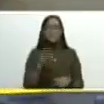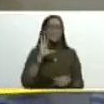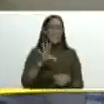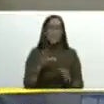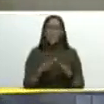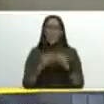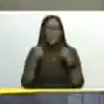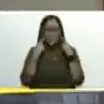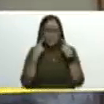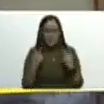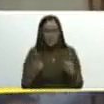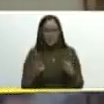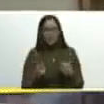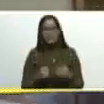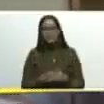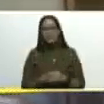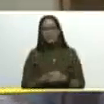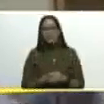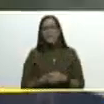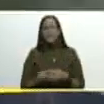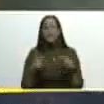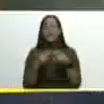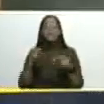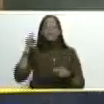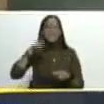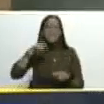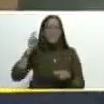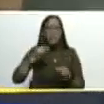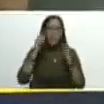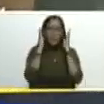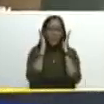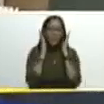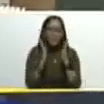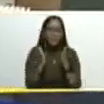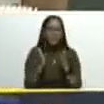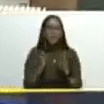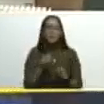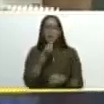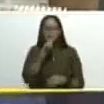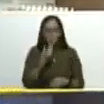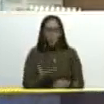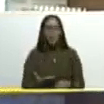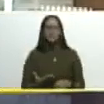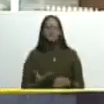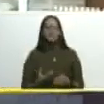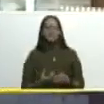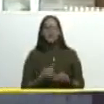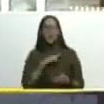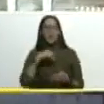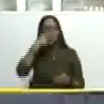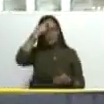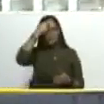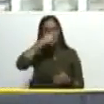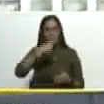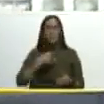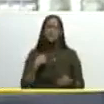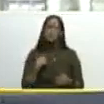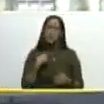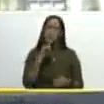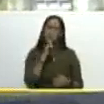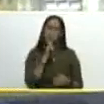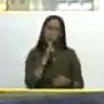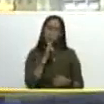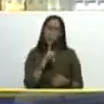que tiene que ver con los equipos necesarios para atender de manera eficiente, en este caso, a nuestro pueblo. Yo le informaba a través